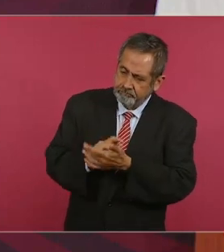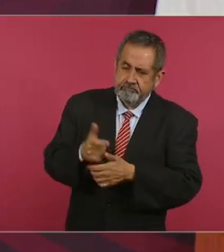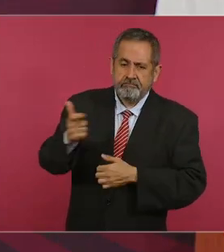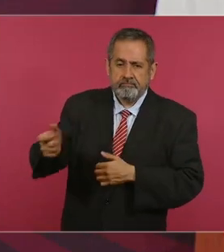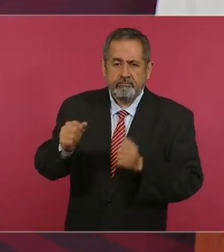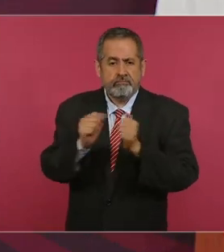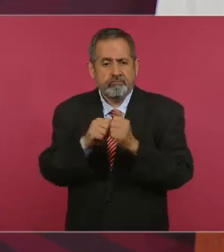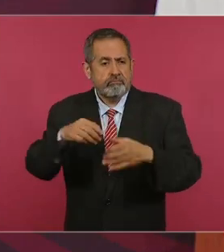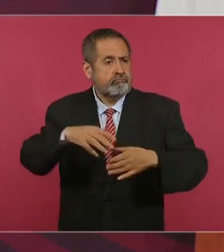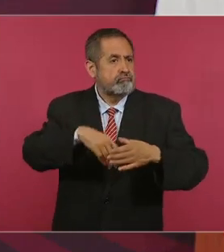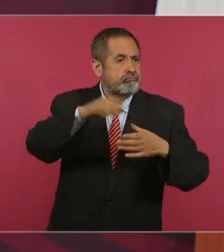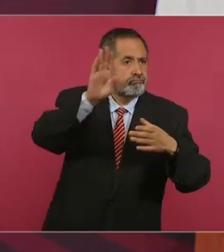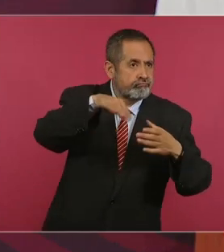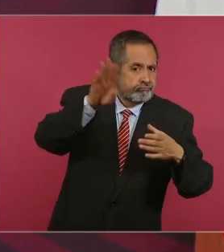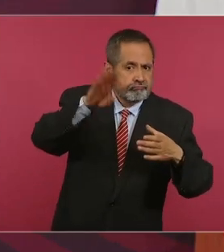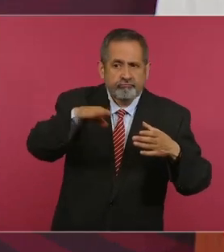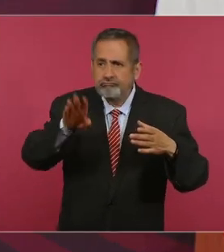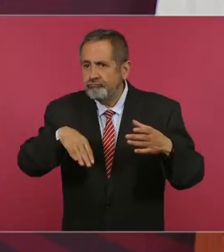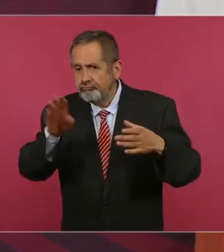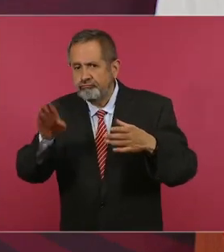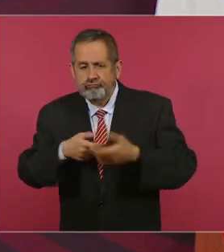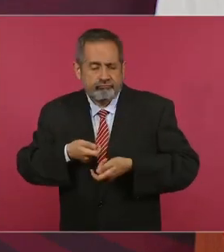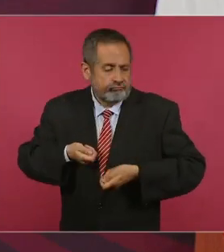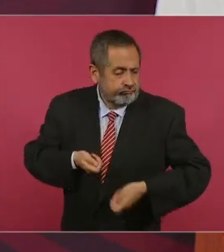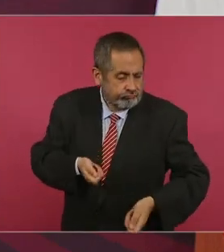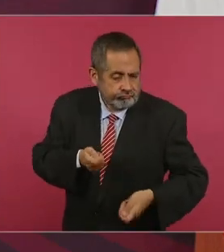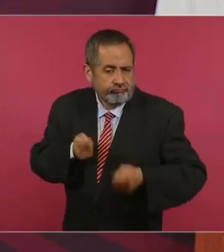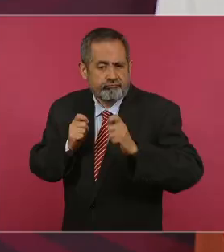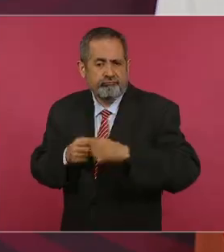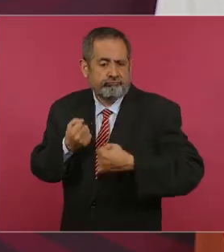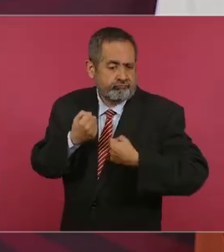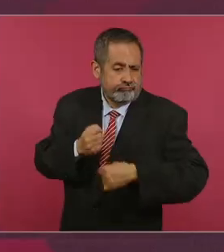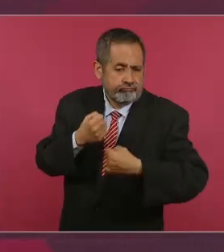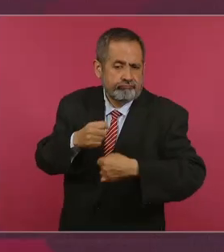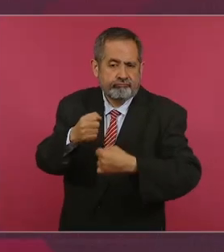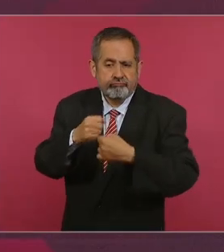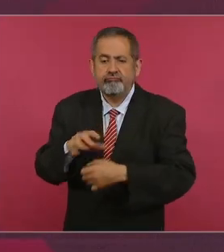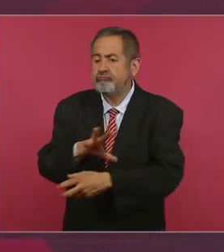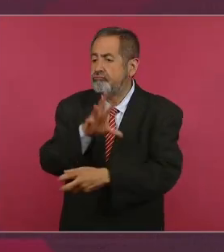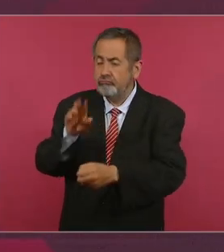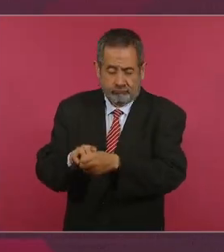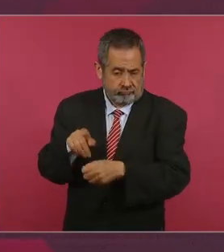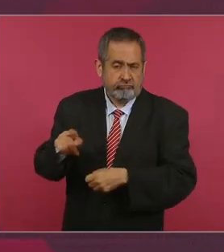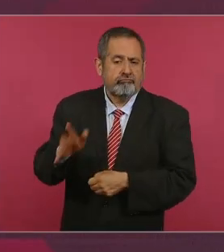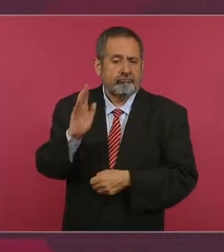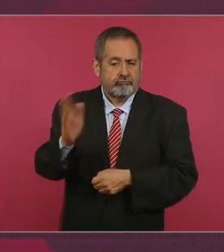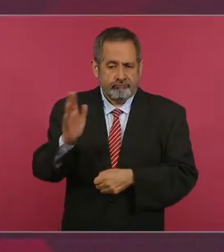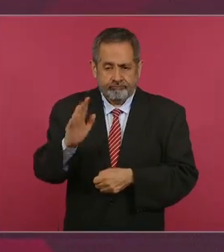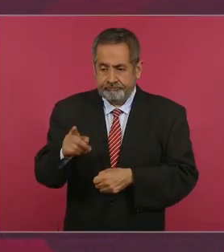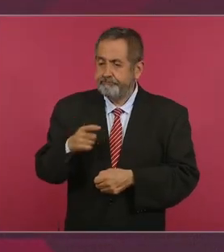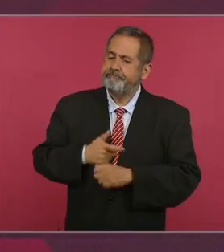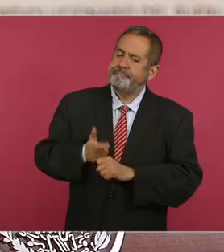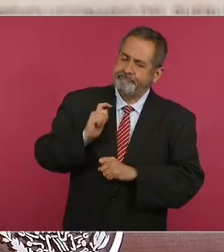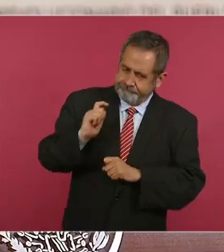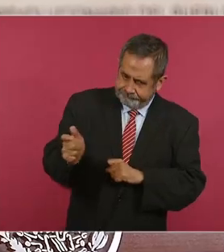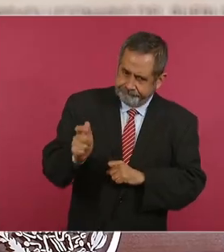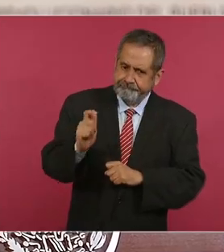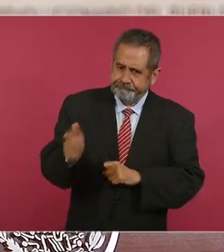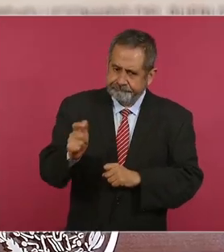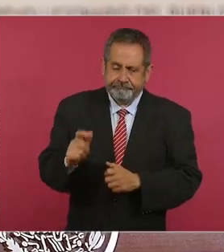brocha, pintura, pala, escoba, vamos a limpiar.